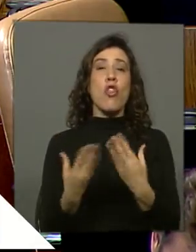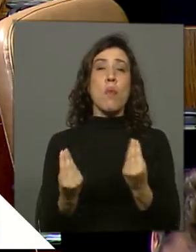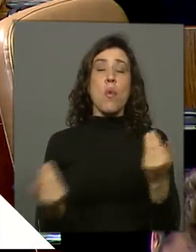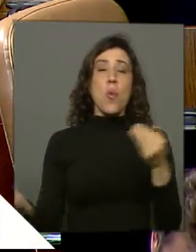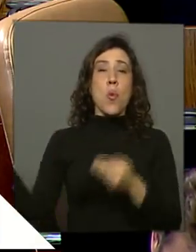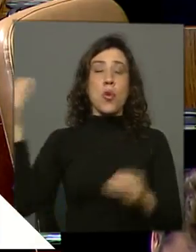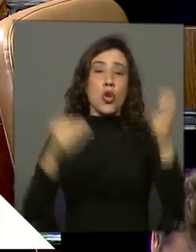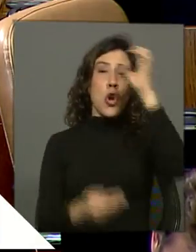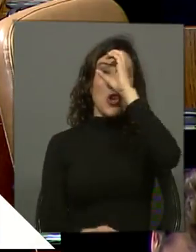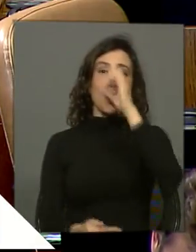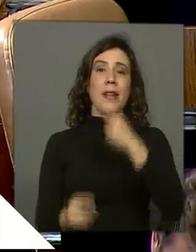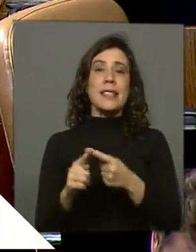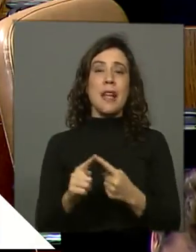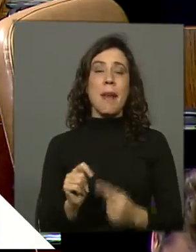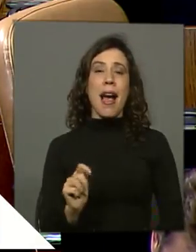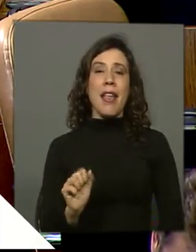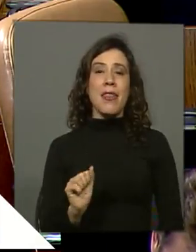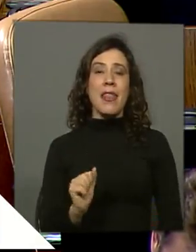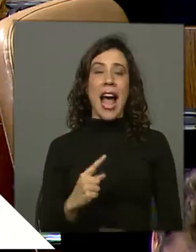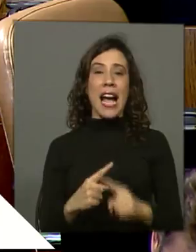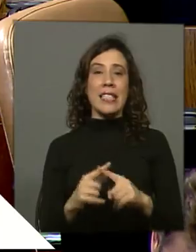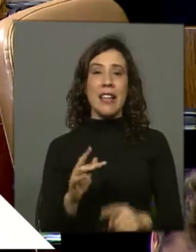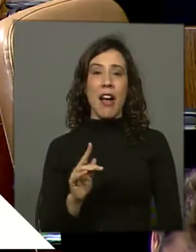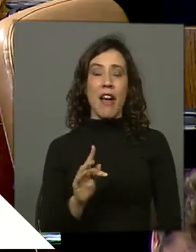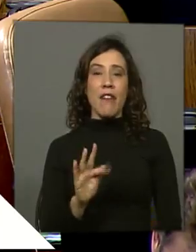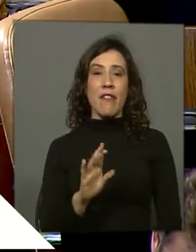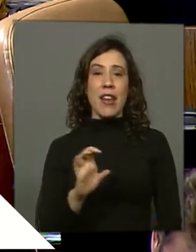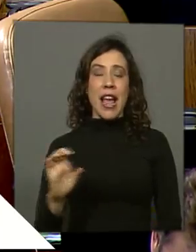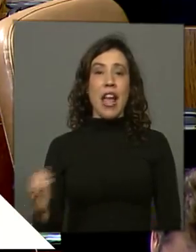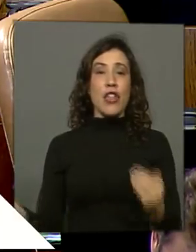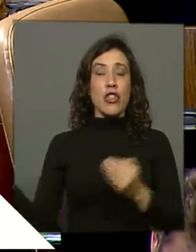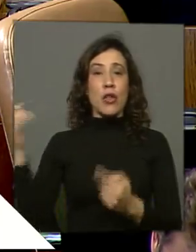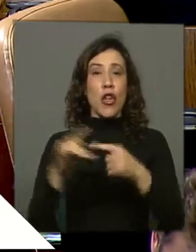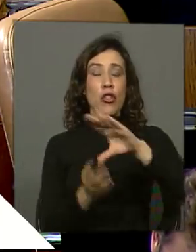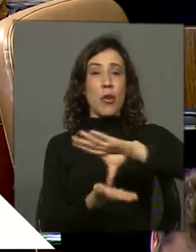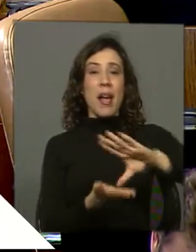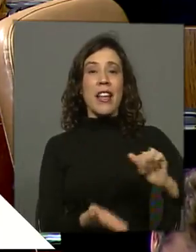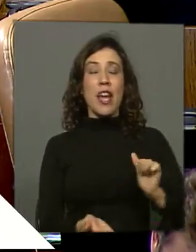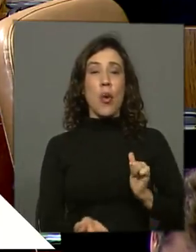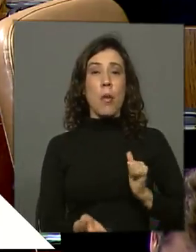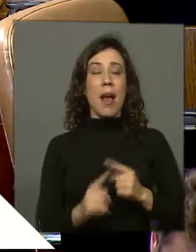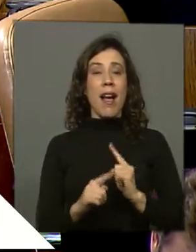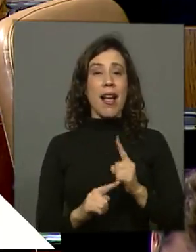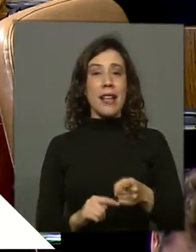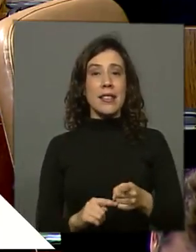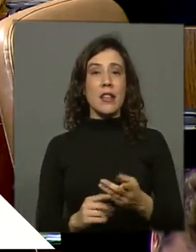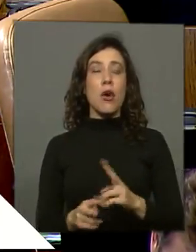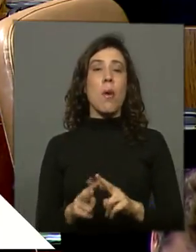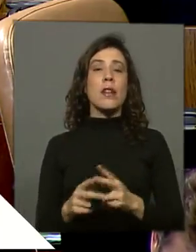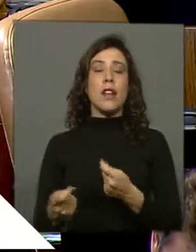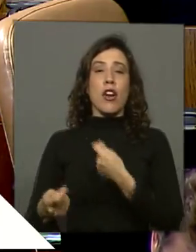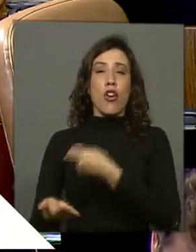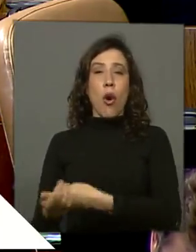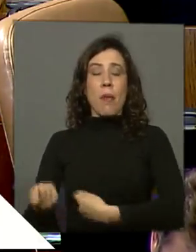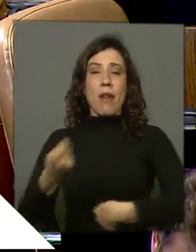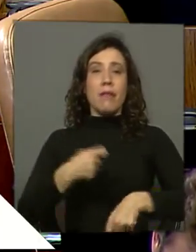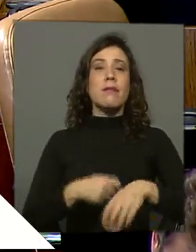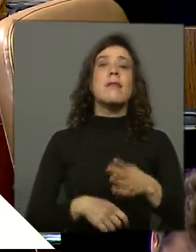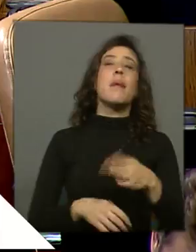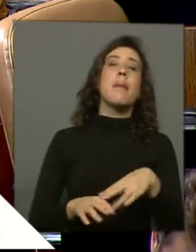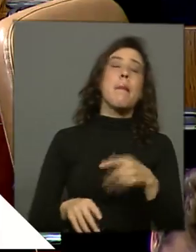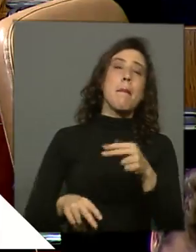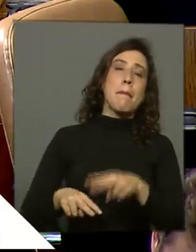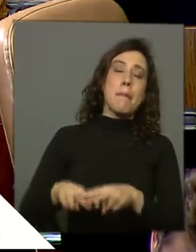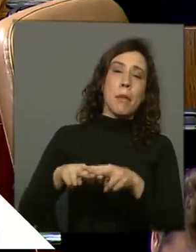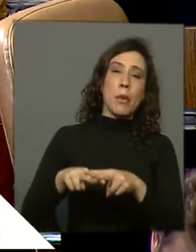también conocido como el tax free que se aplique a los turistas extranjeros que cumplan con los requisitos como lo son realizar transacciones superiores a ciertos